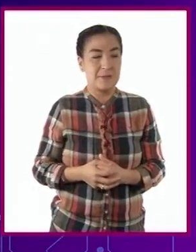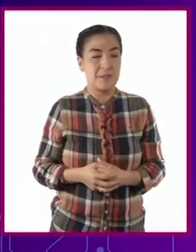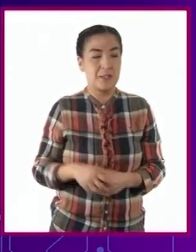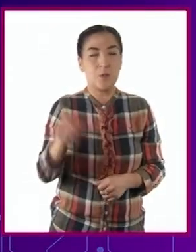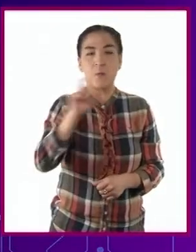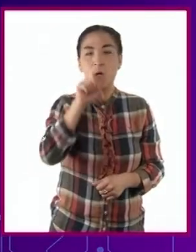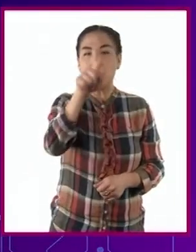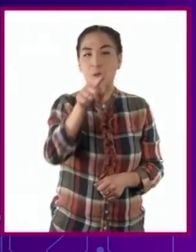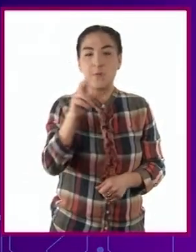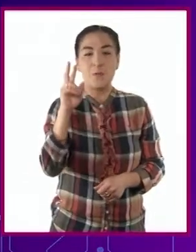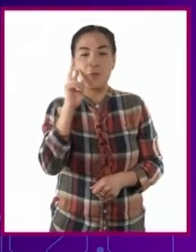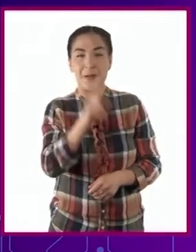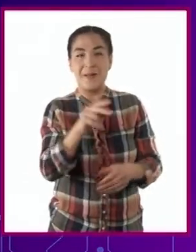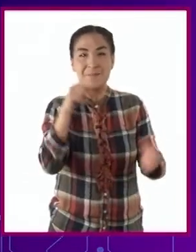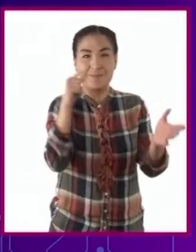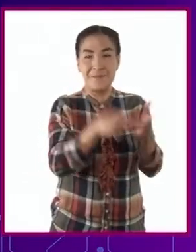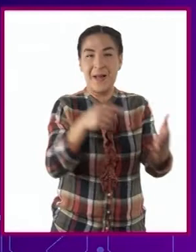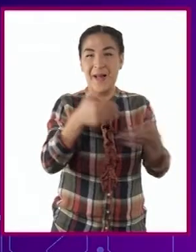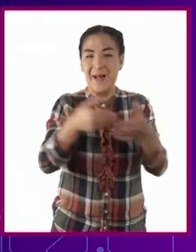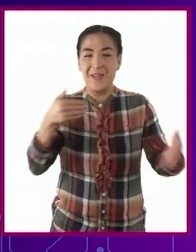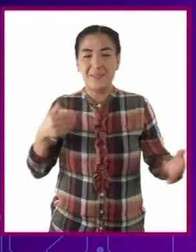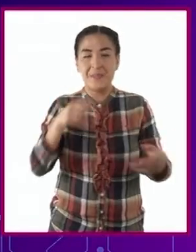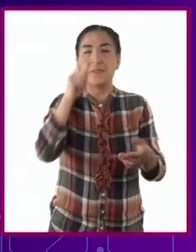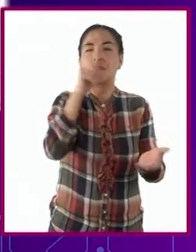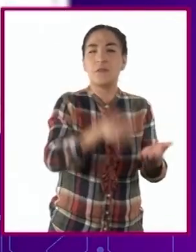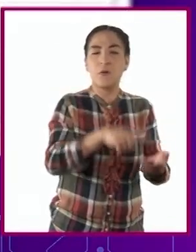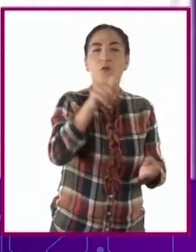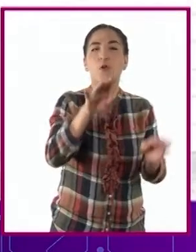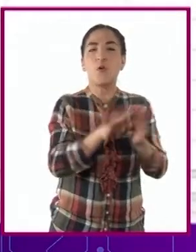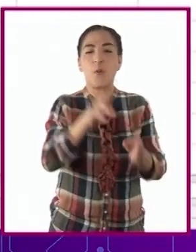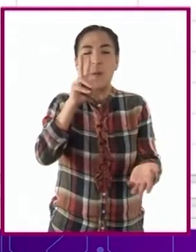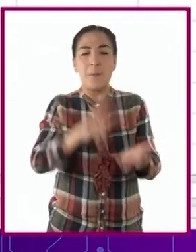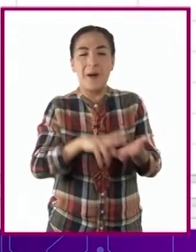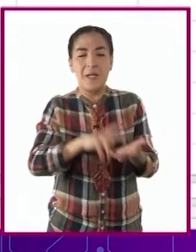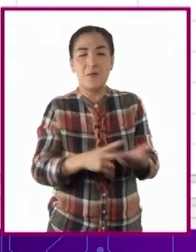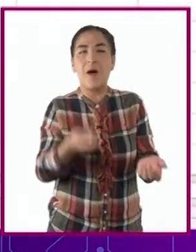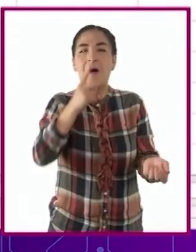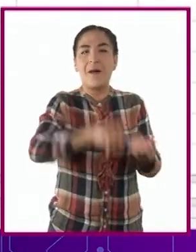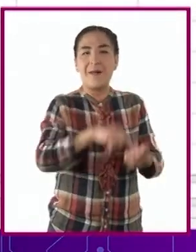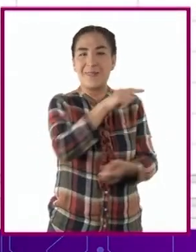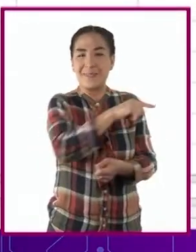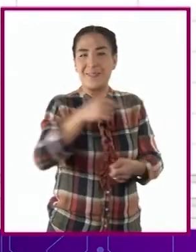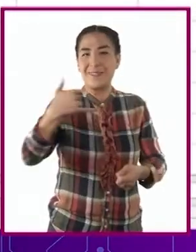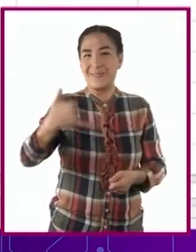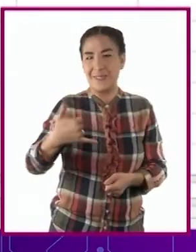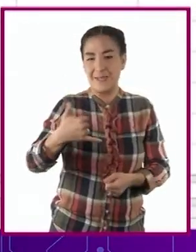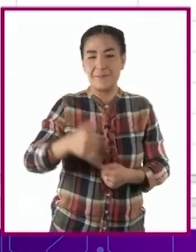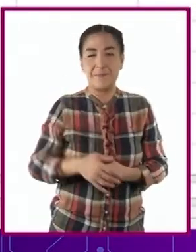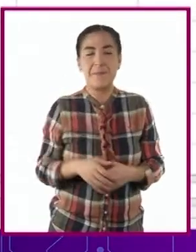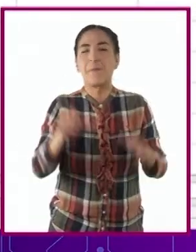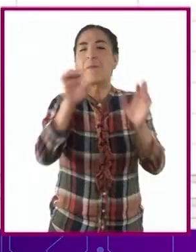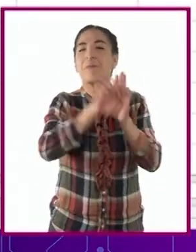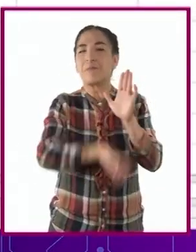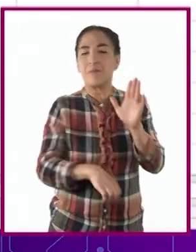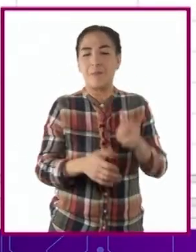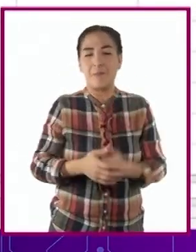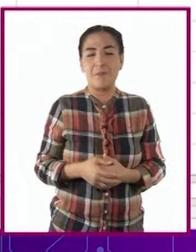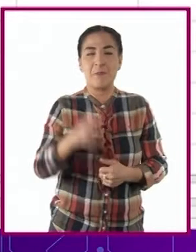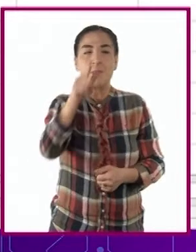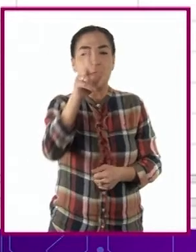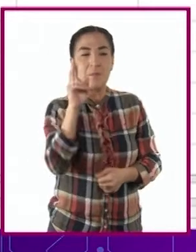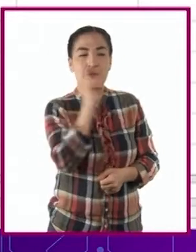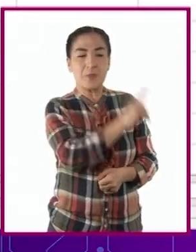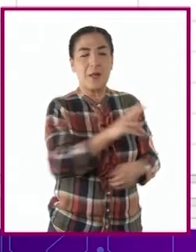seleccionar lo anterior, se muestra la gráfica de línea con los valores establecidos de Y. Es decir, se observa